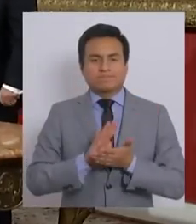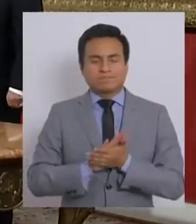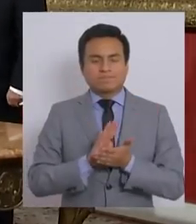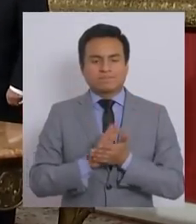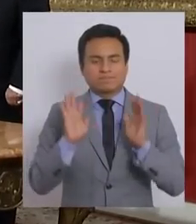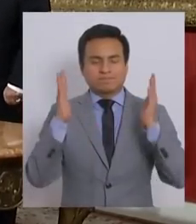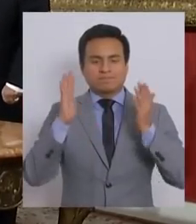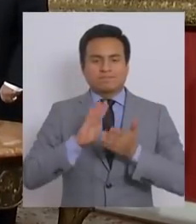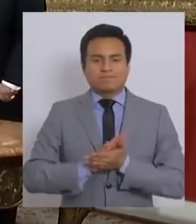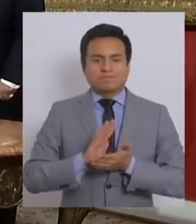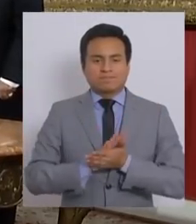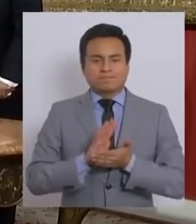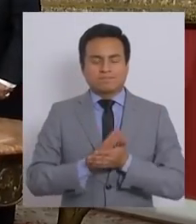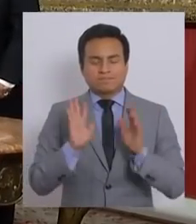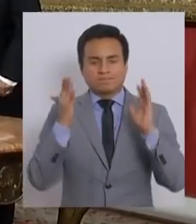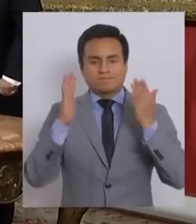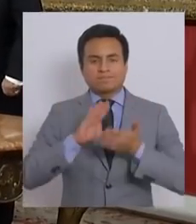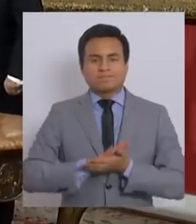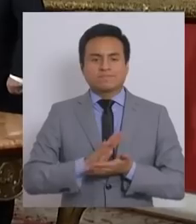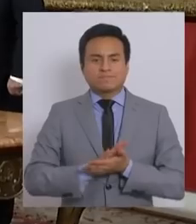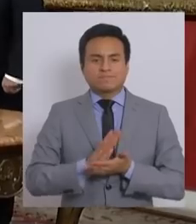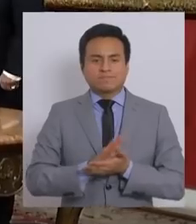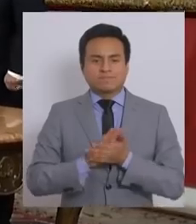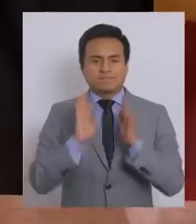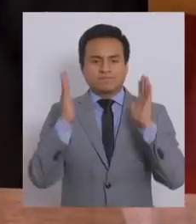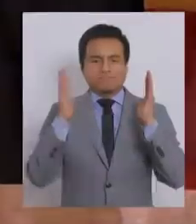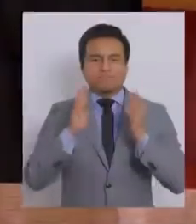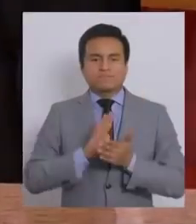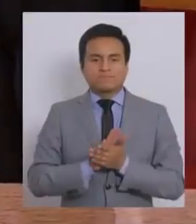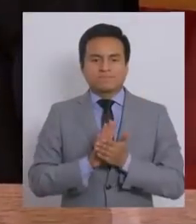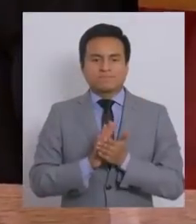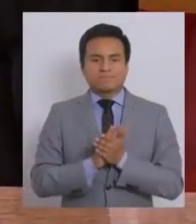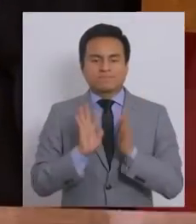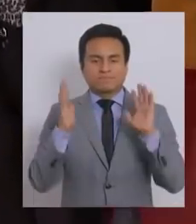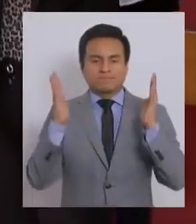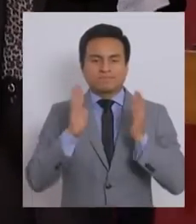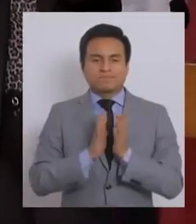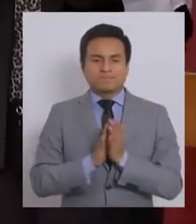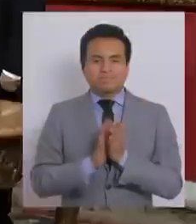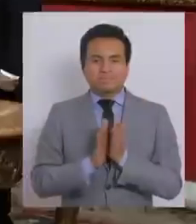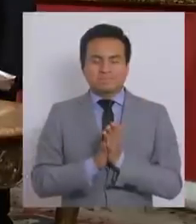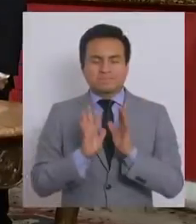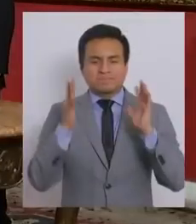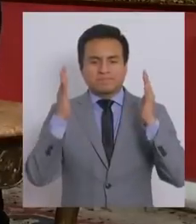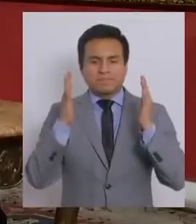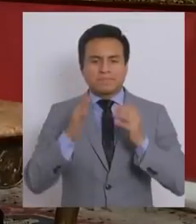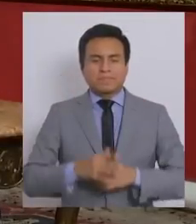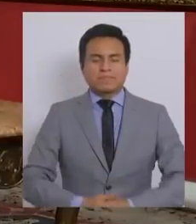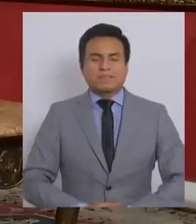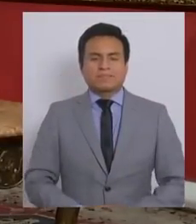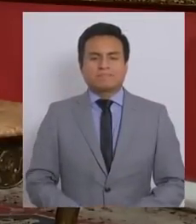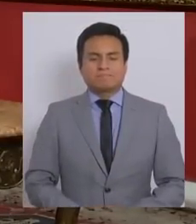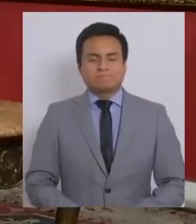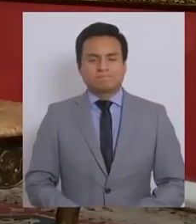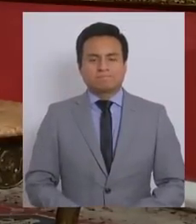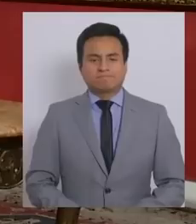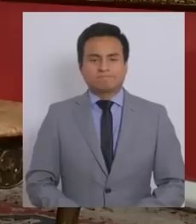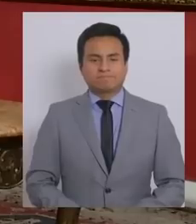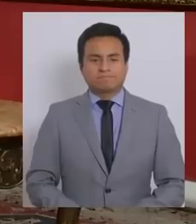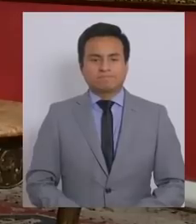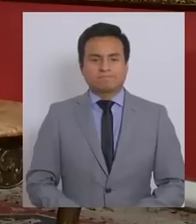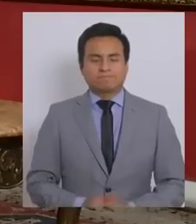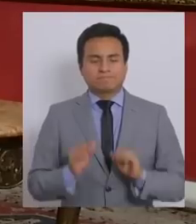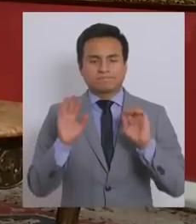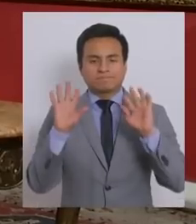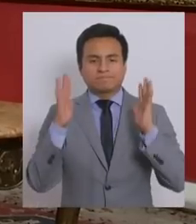Gracias. Rodrigo Delgado, Mónica, psicólogo, 46 años, militante de la UDI, alcalde de Estación Central desde el año